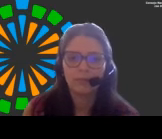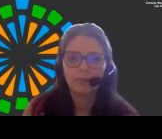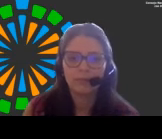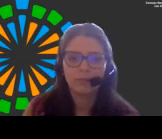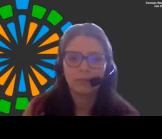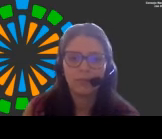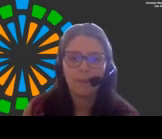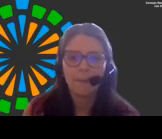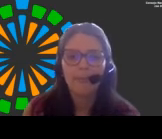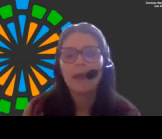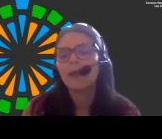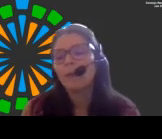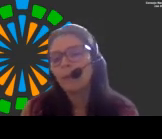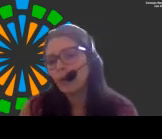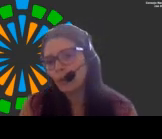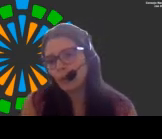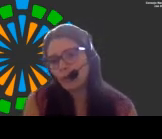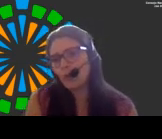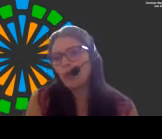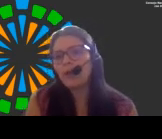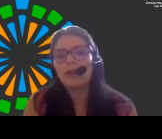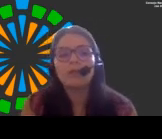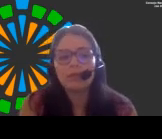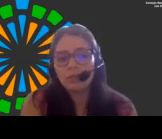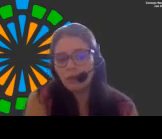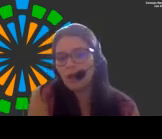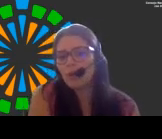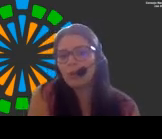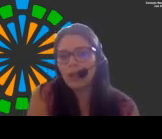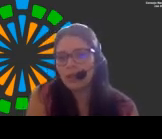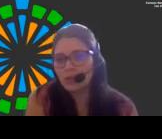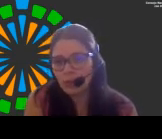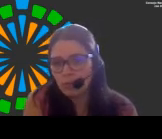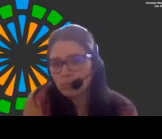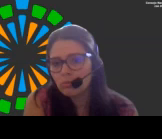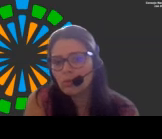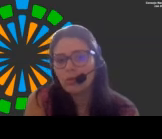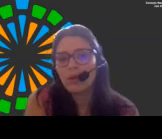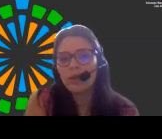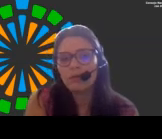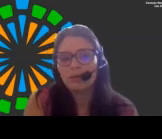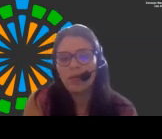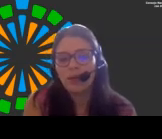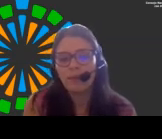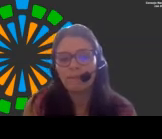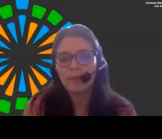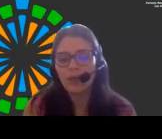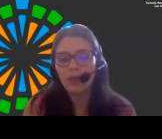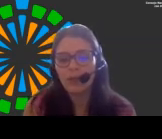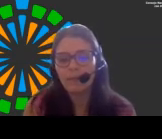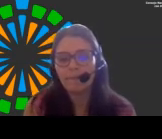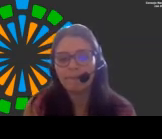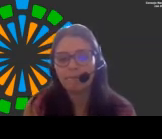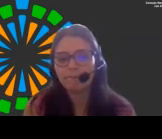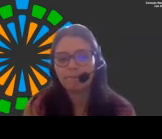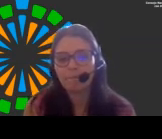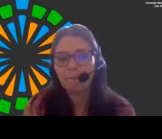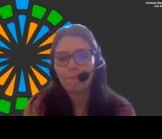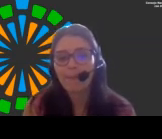discapacidad Bueno no es una obligación no hay una